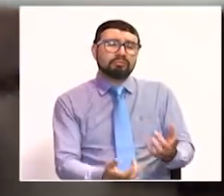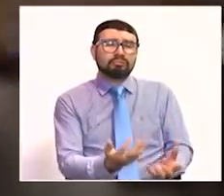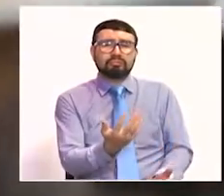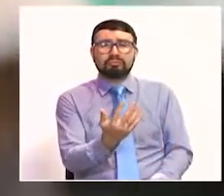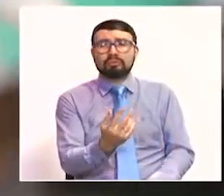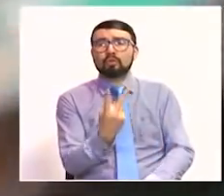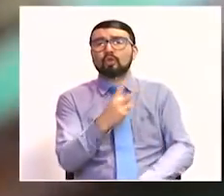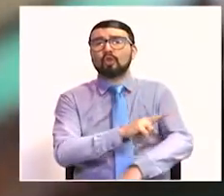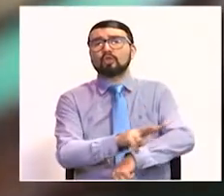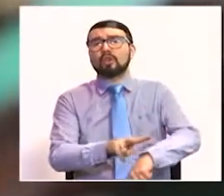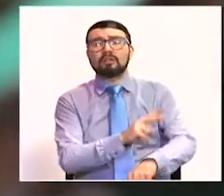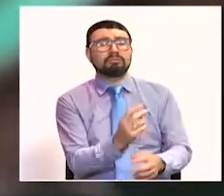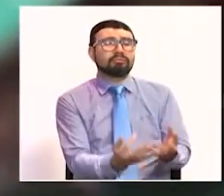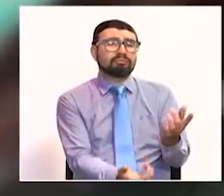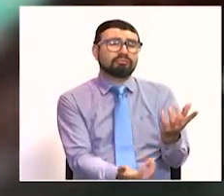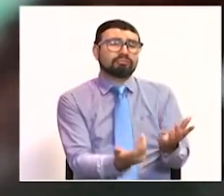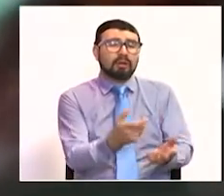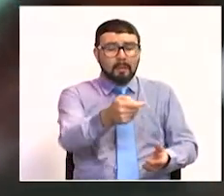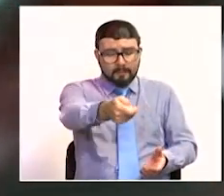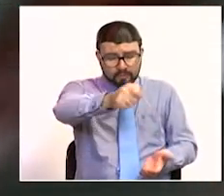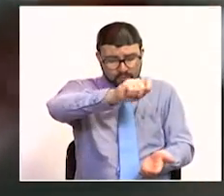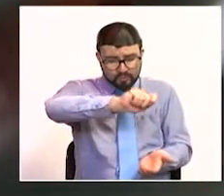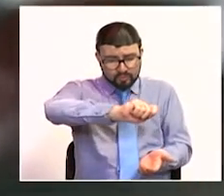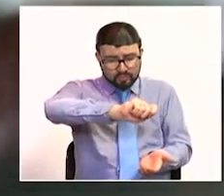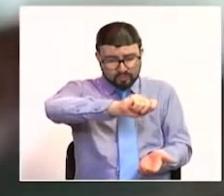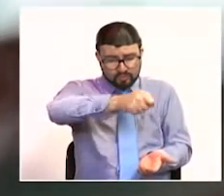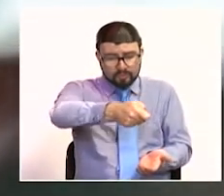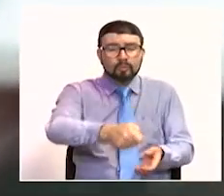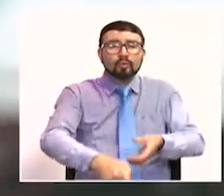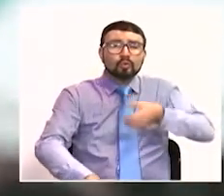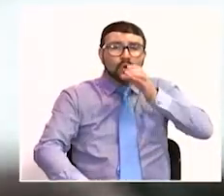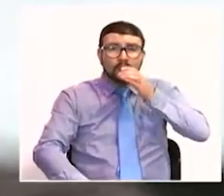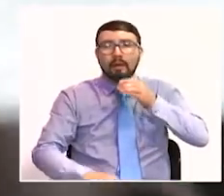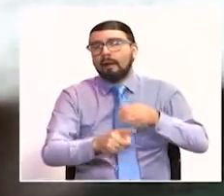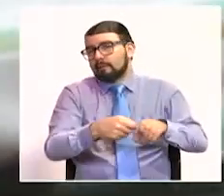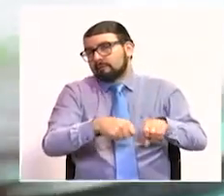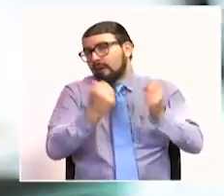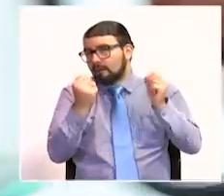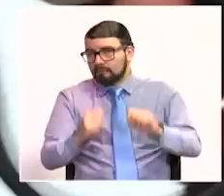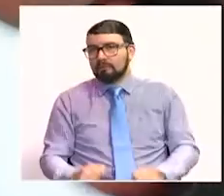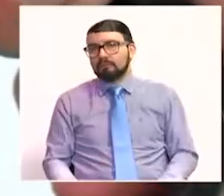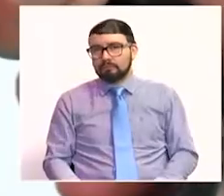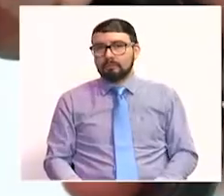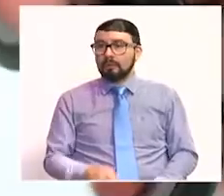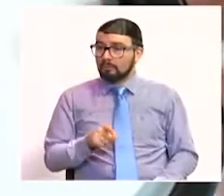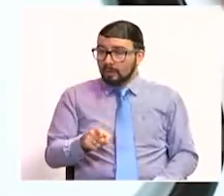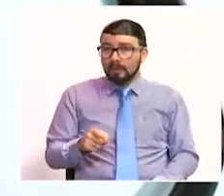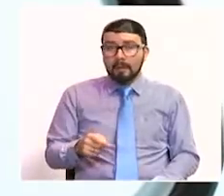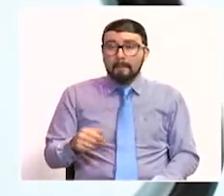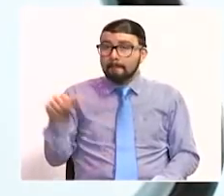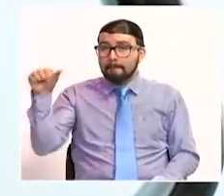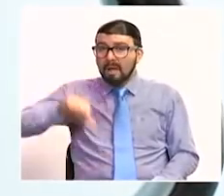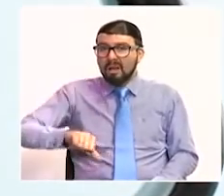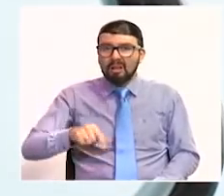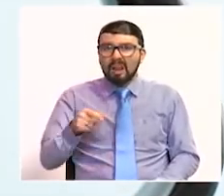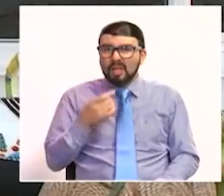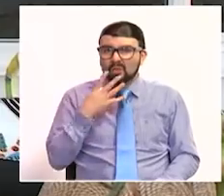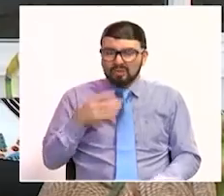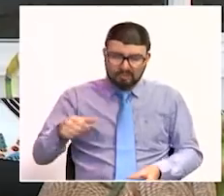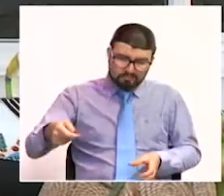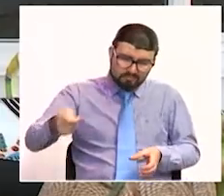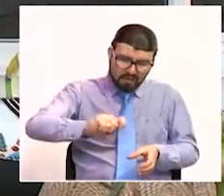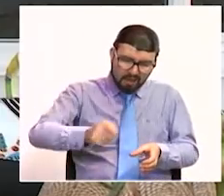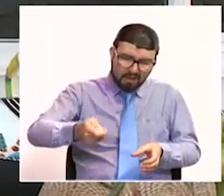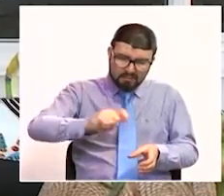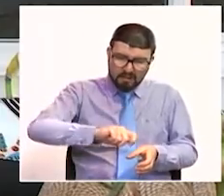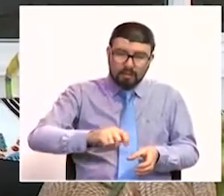se lo tiraron. ¿Cuándo lo dañan? Cuando le echan azúcar. ¿Estamos diciendo que el café sea malo? No. Es cómo lo preparo,